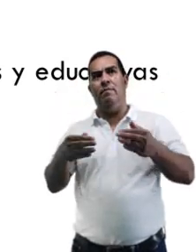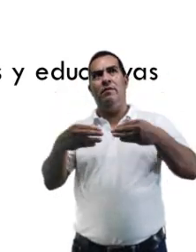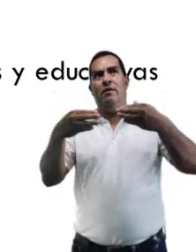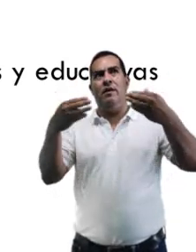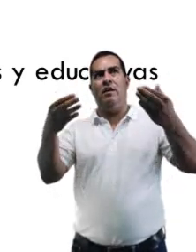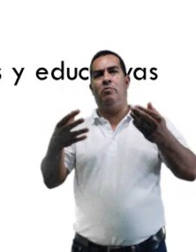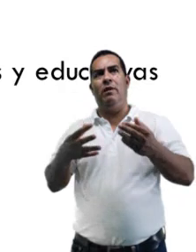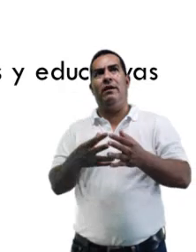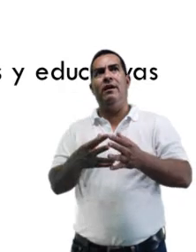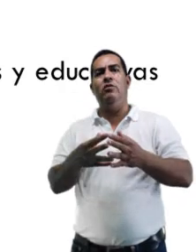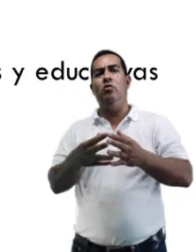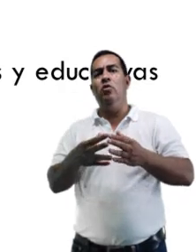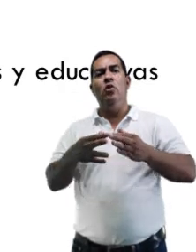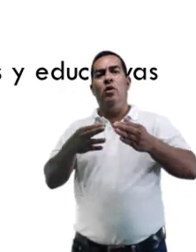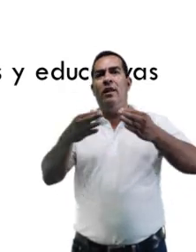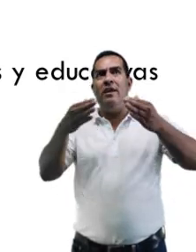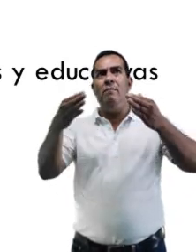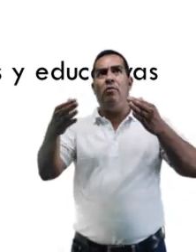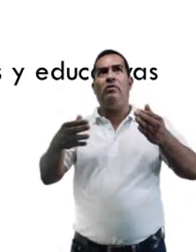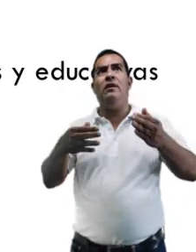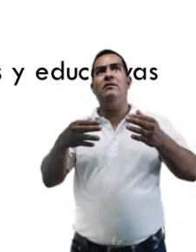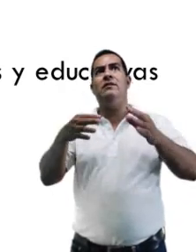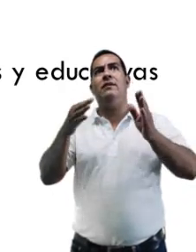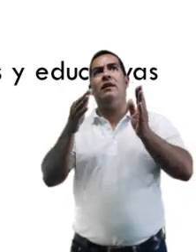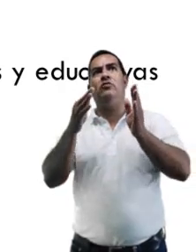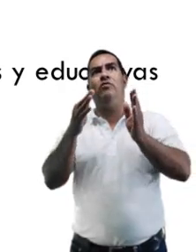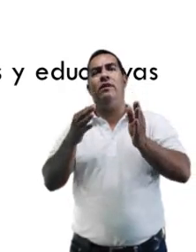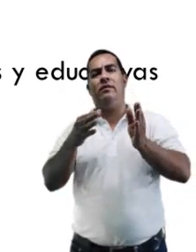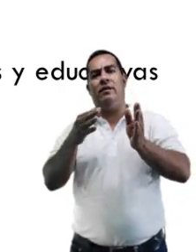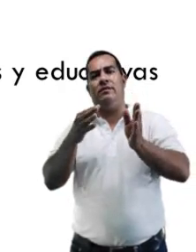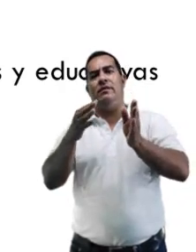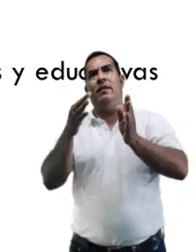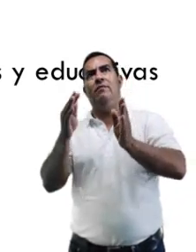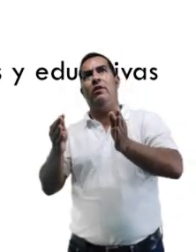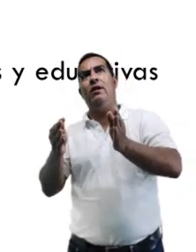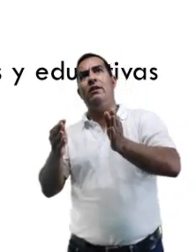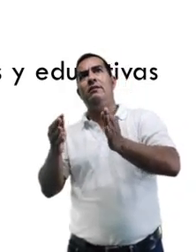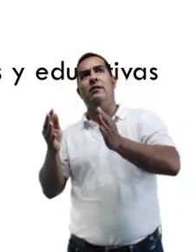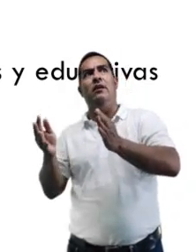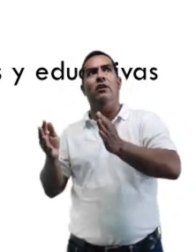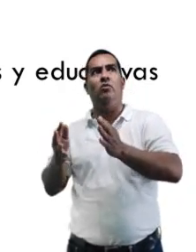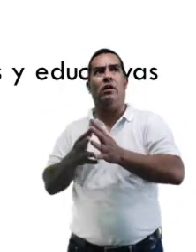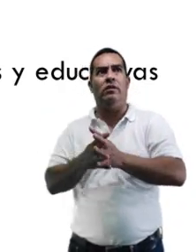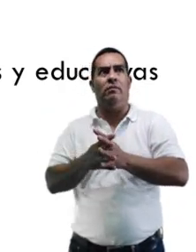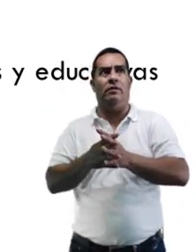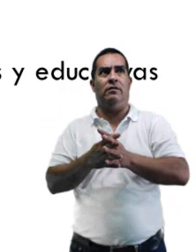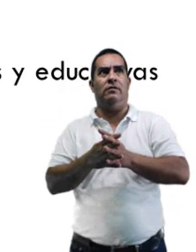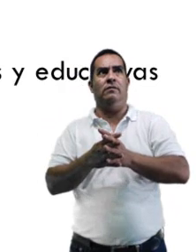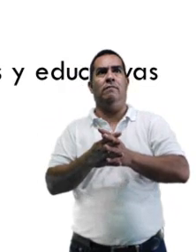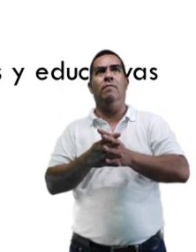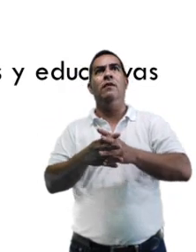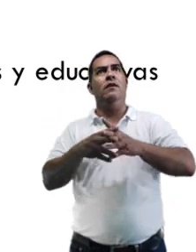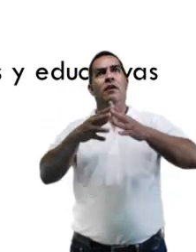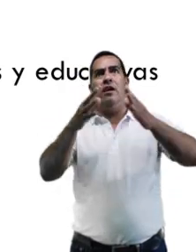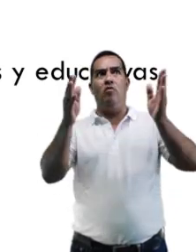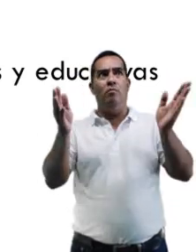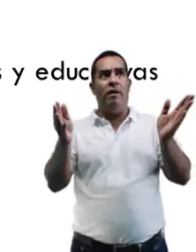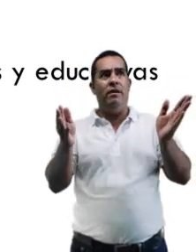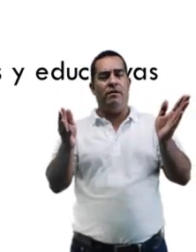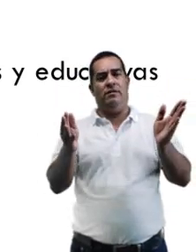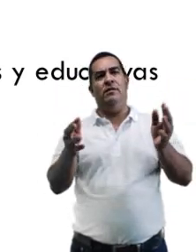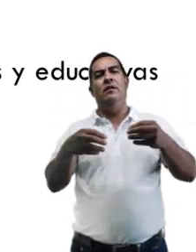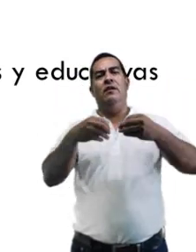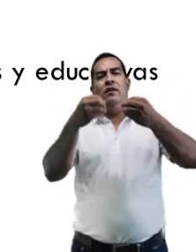resumen explicando la importancia de las ofertas laborales y educativas en